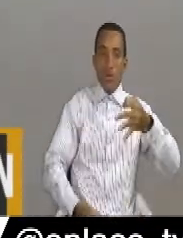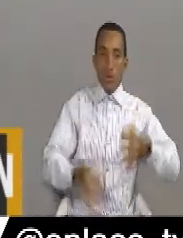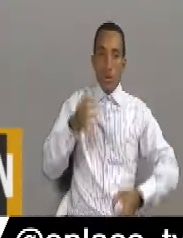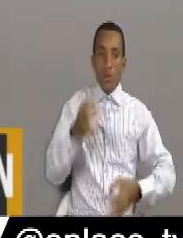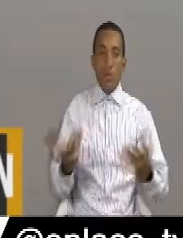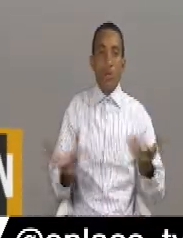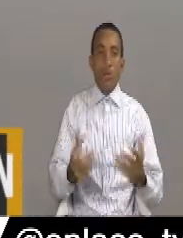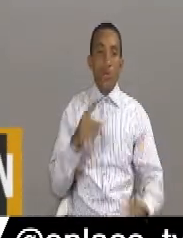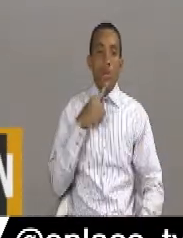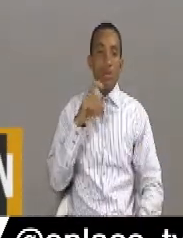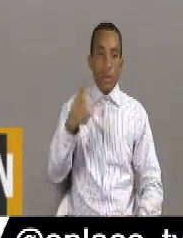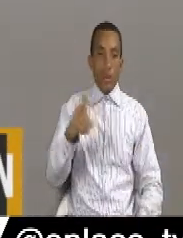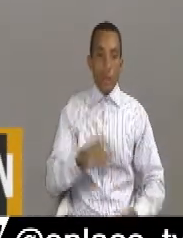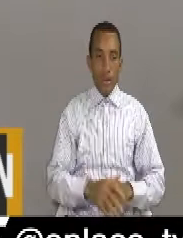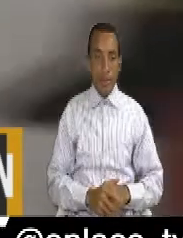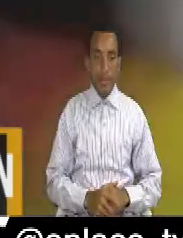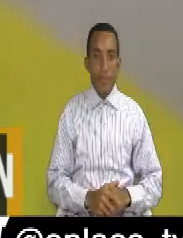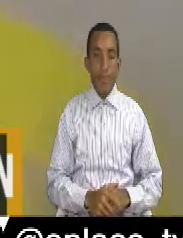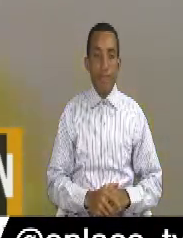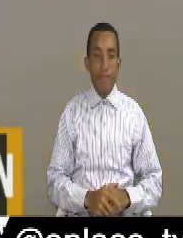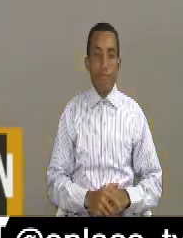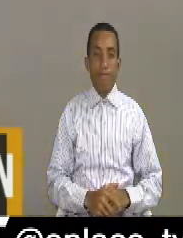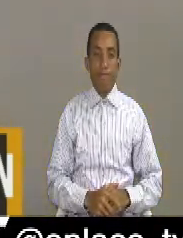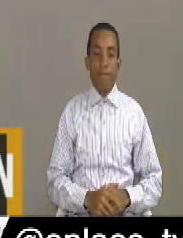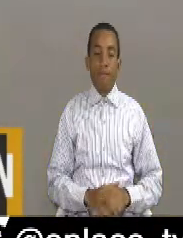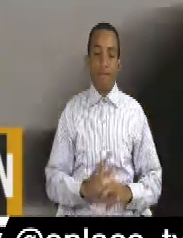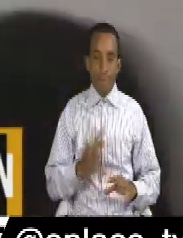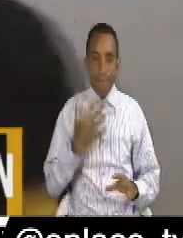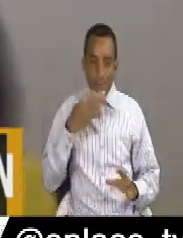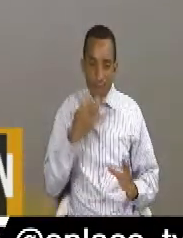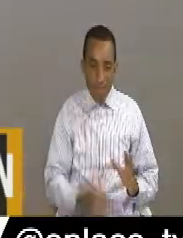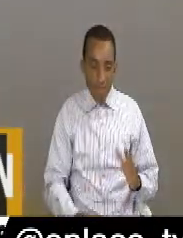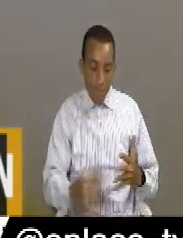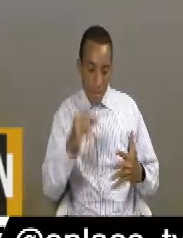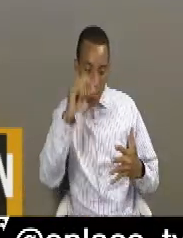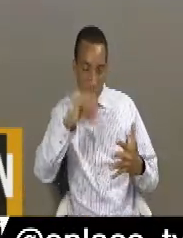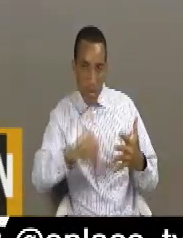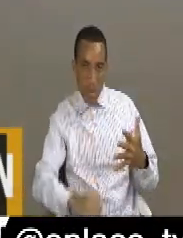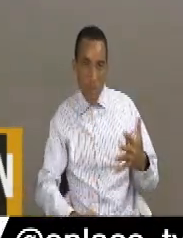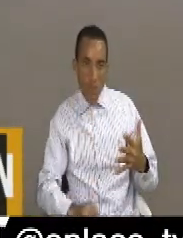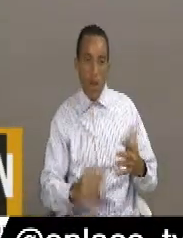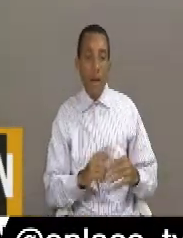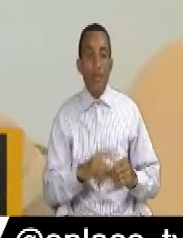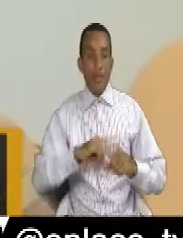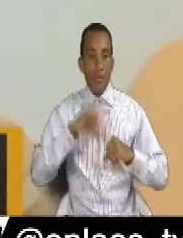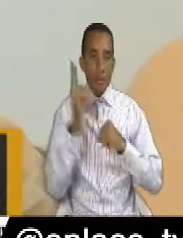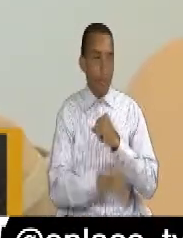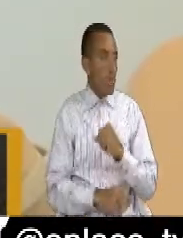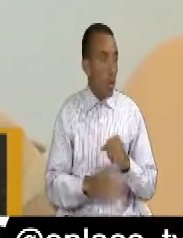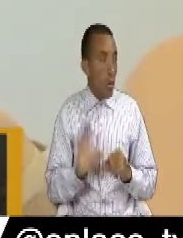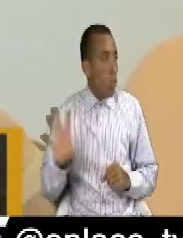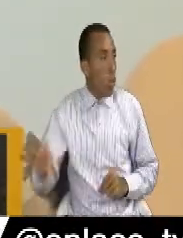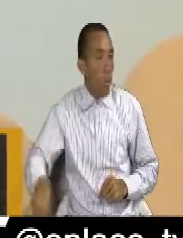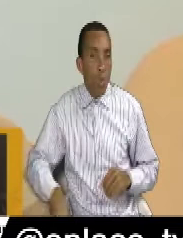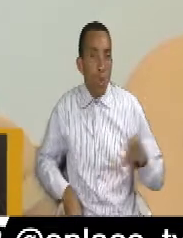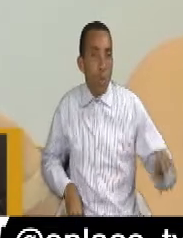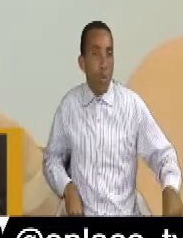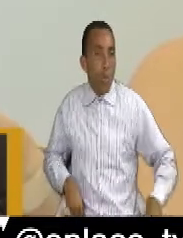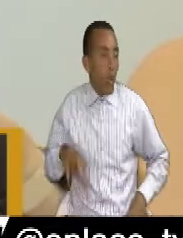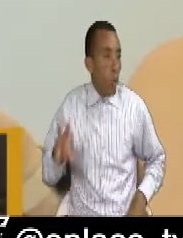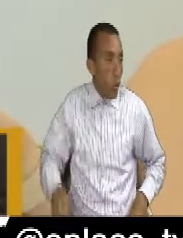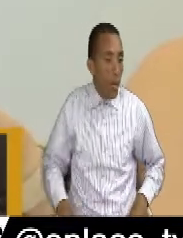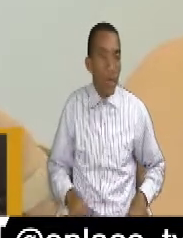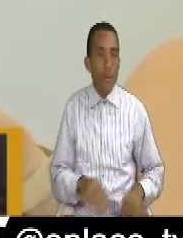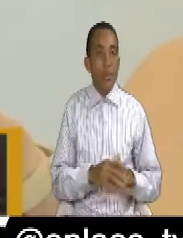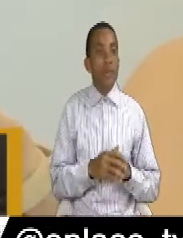Bucaramanga. Los delitos pudimos establecer con exactitud que le estamos señalando el delito de peculado por apropiación agravado en el